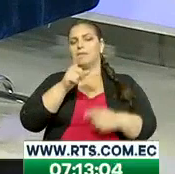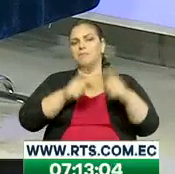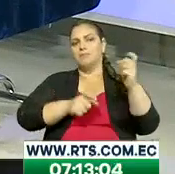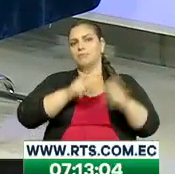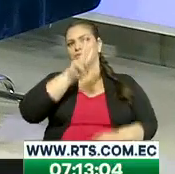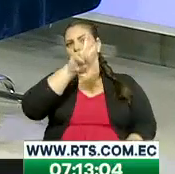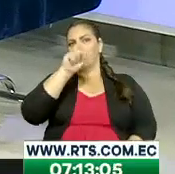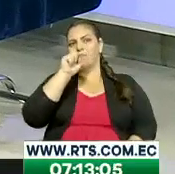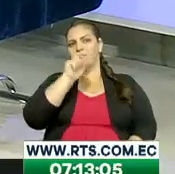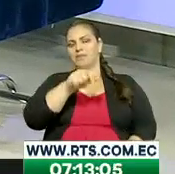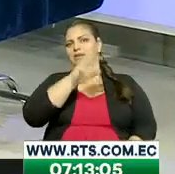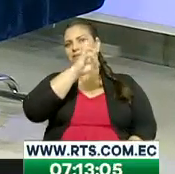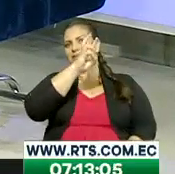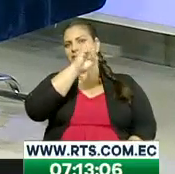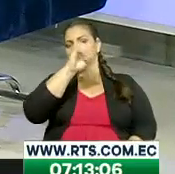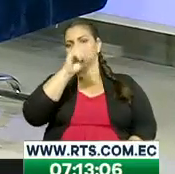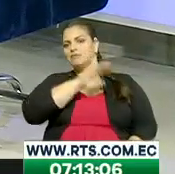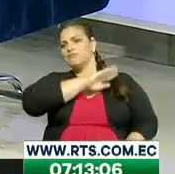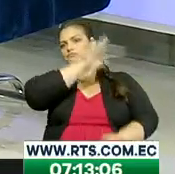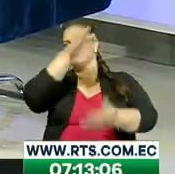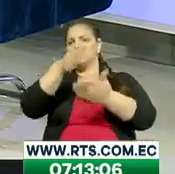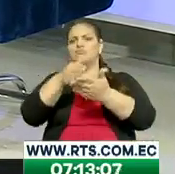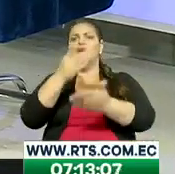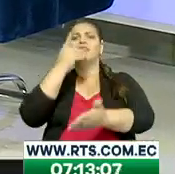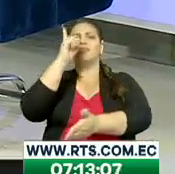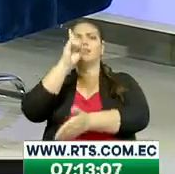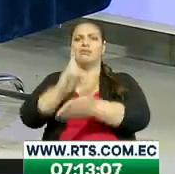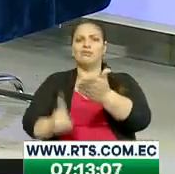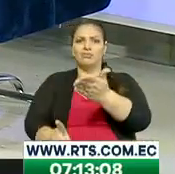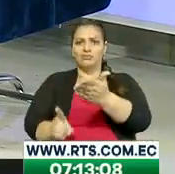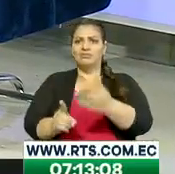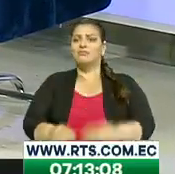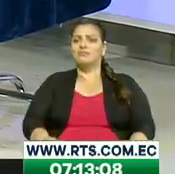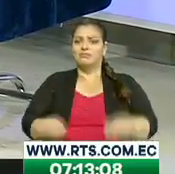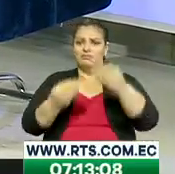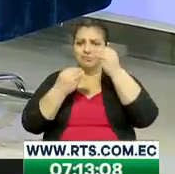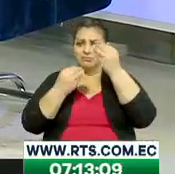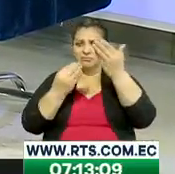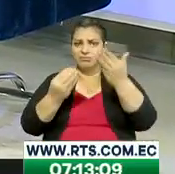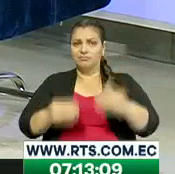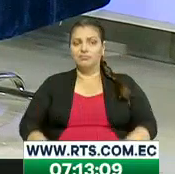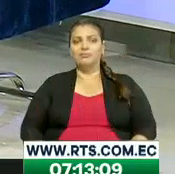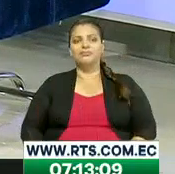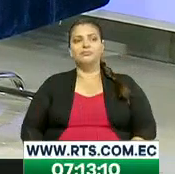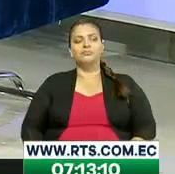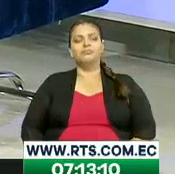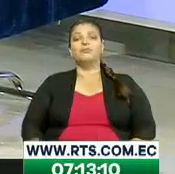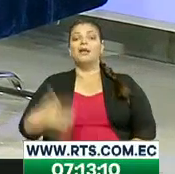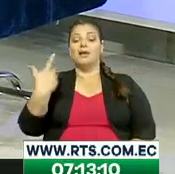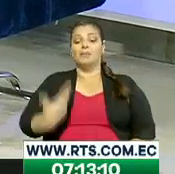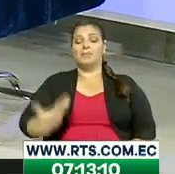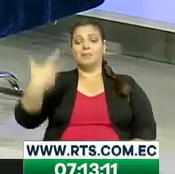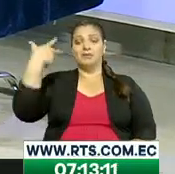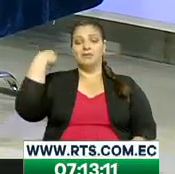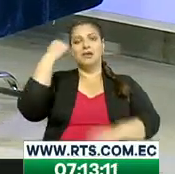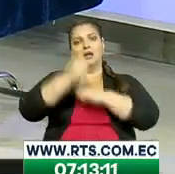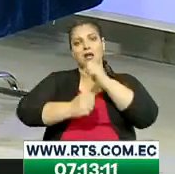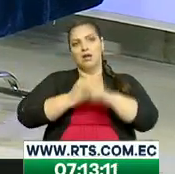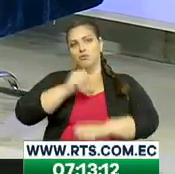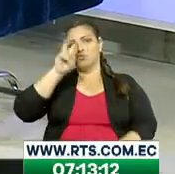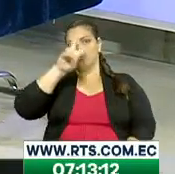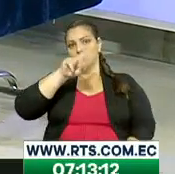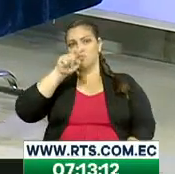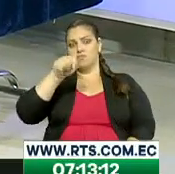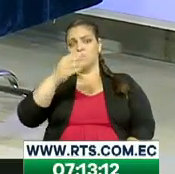nacional. Esto entre enero del 2014 y marzo del 2018. Para abordar esta problemática muy seria